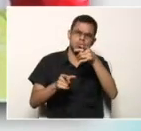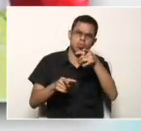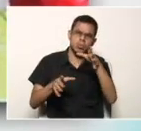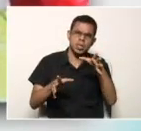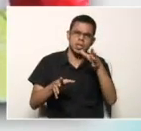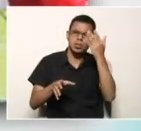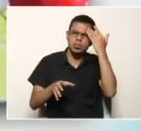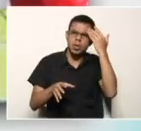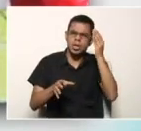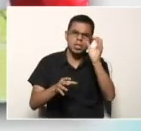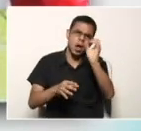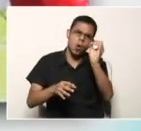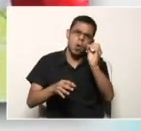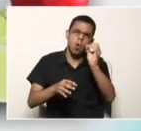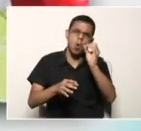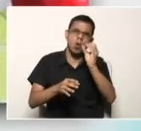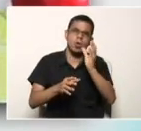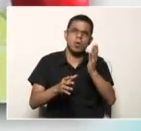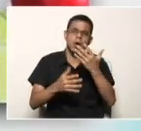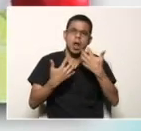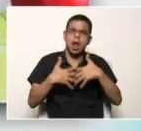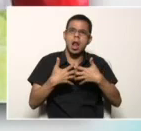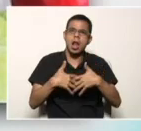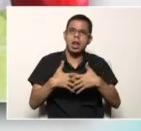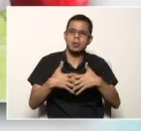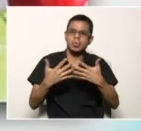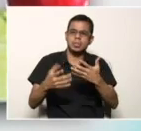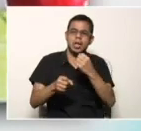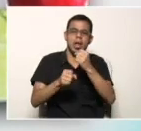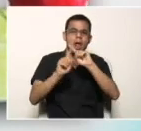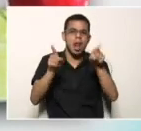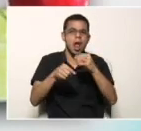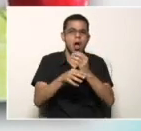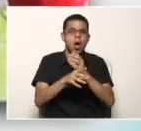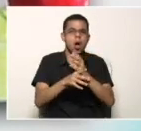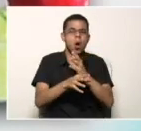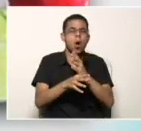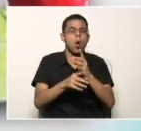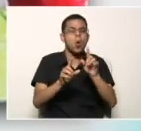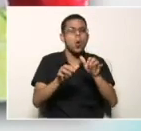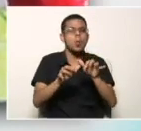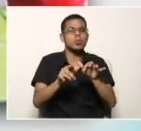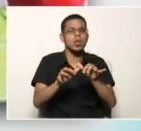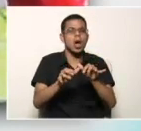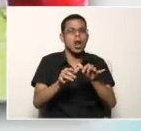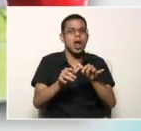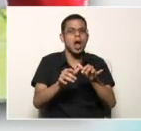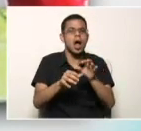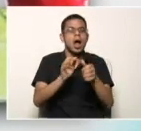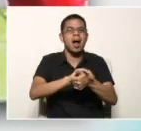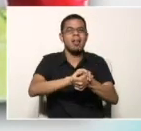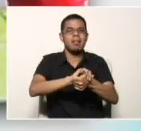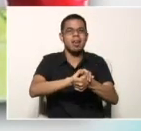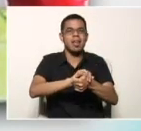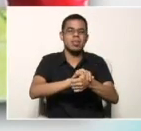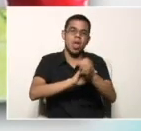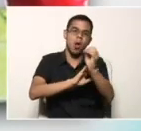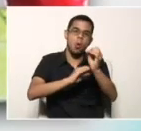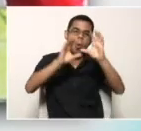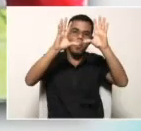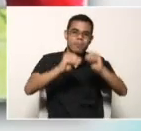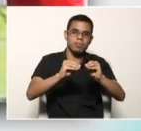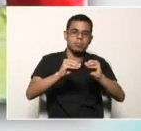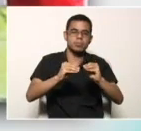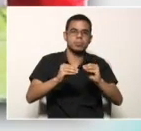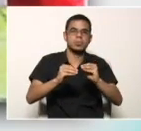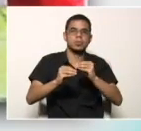empresa, que la computadora se le pone lenta o la computadora se le apaga. Es probable que sea por